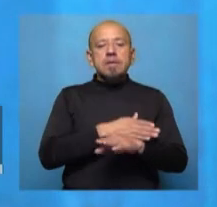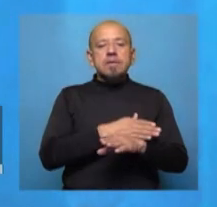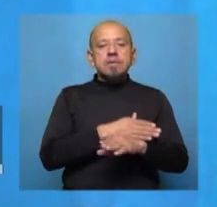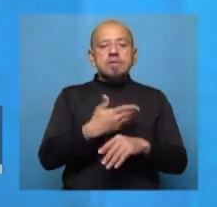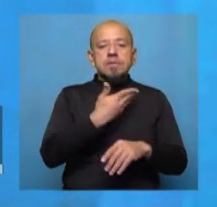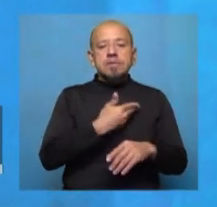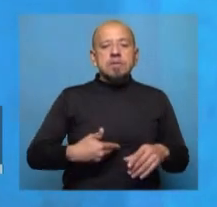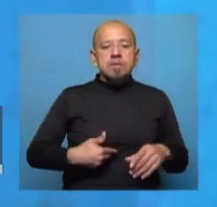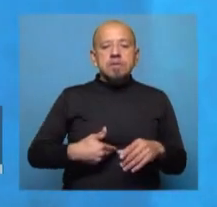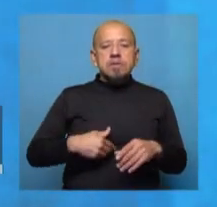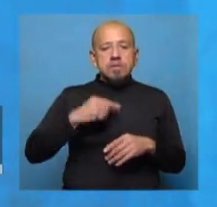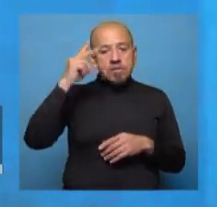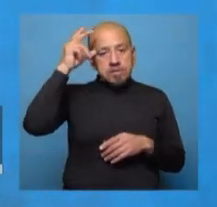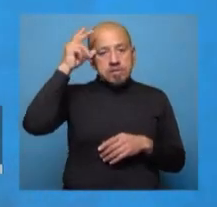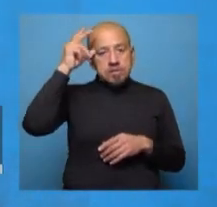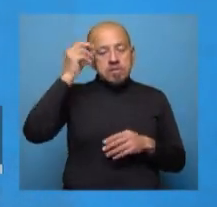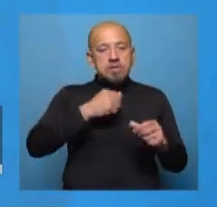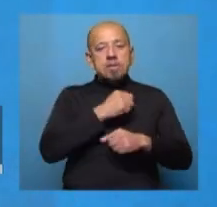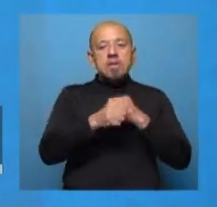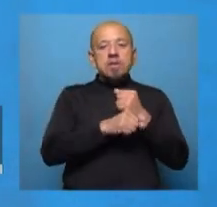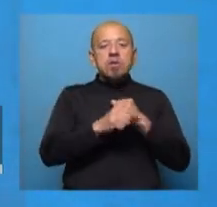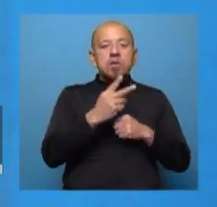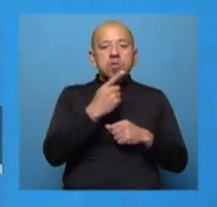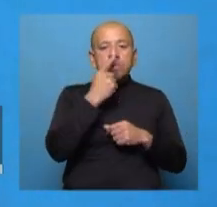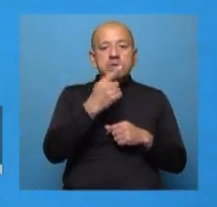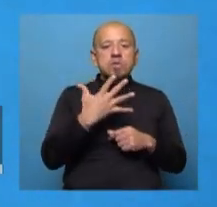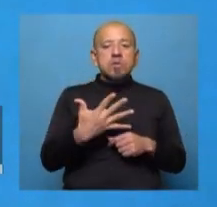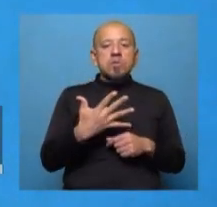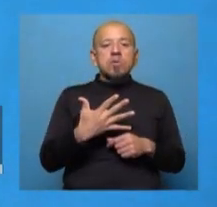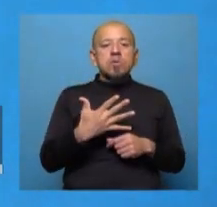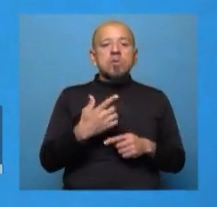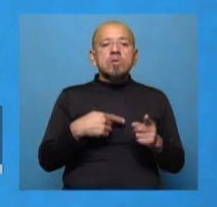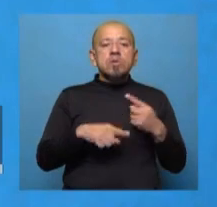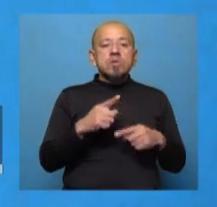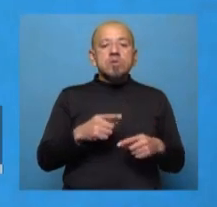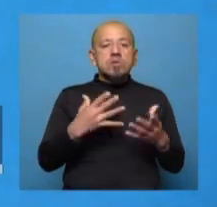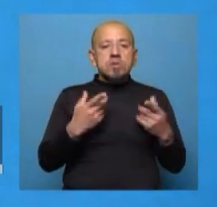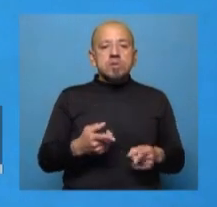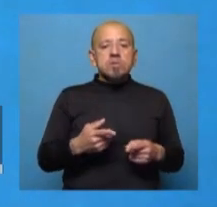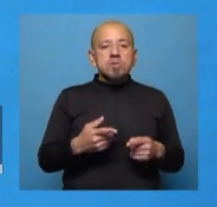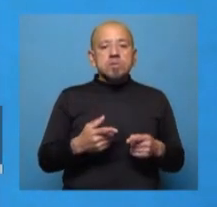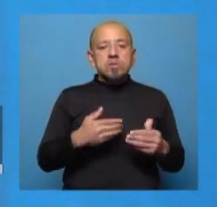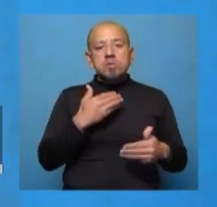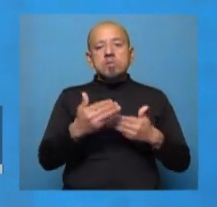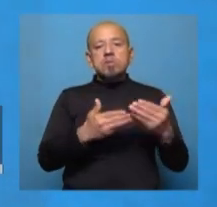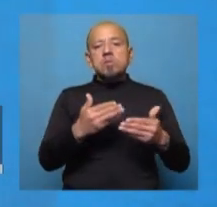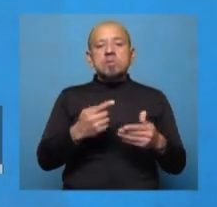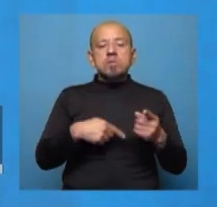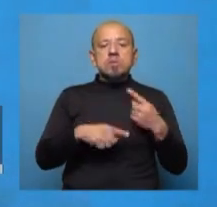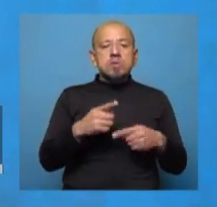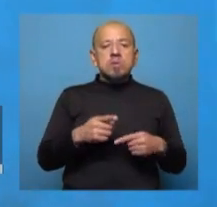el doctor tabar Vázquez en el año 2005 y de hecho si queremos remontarnos un poco más